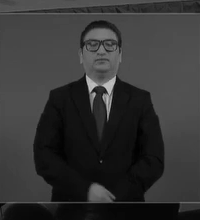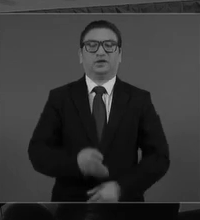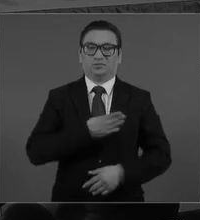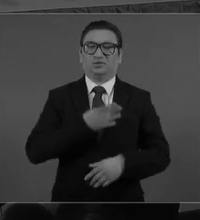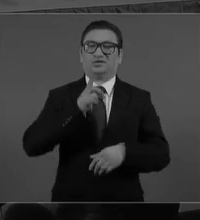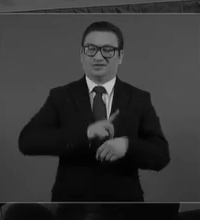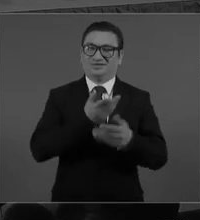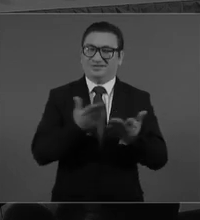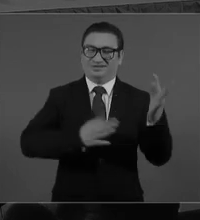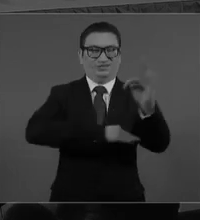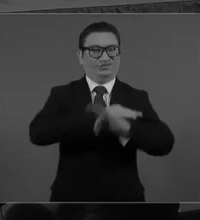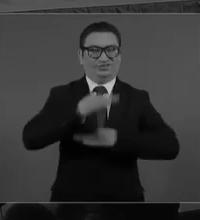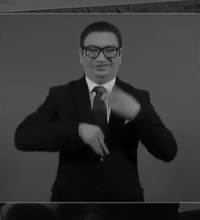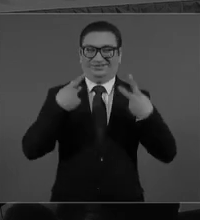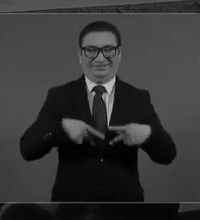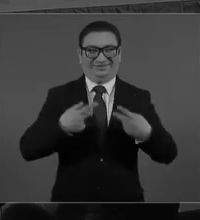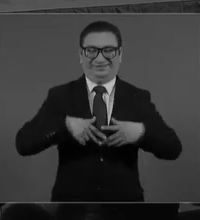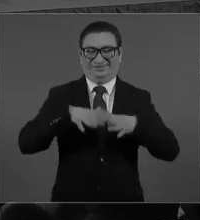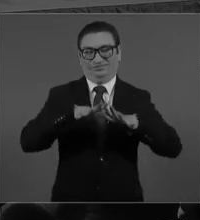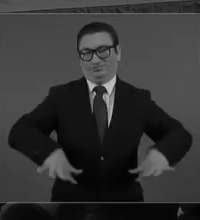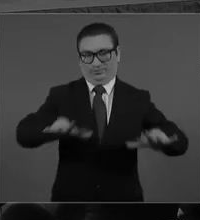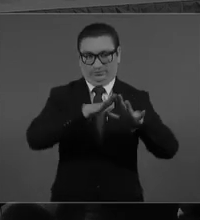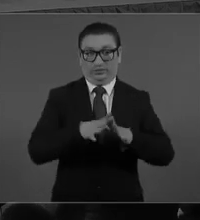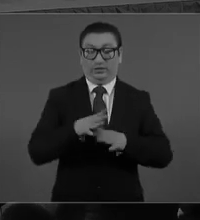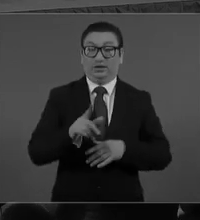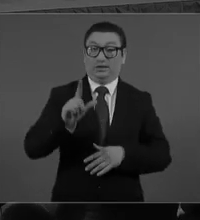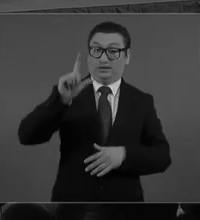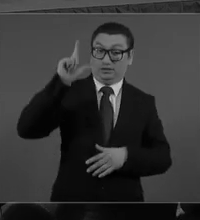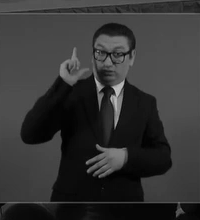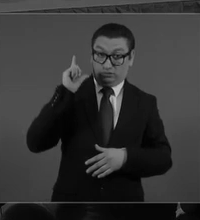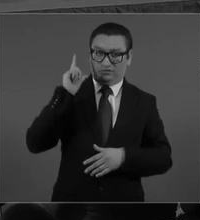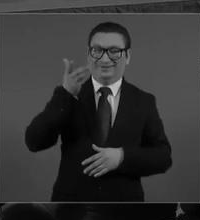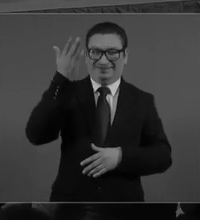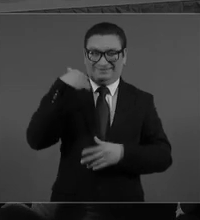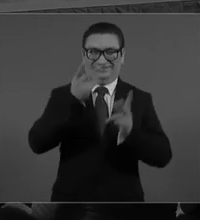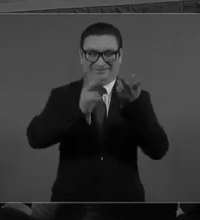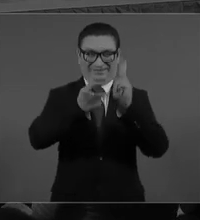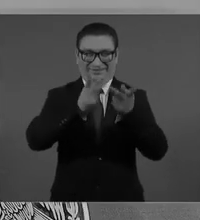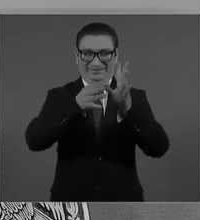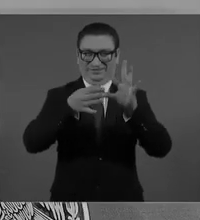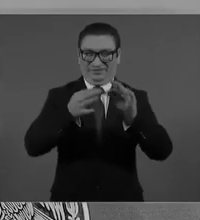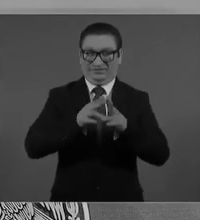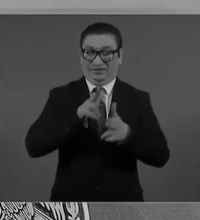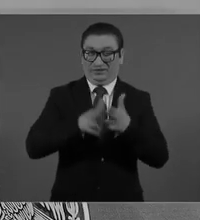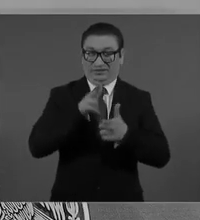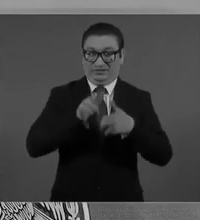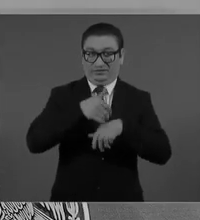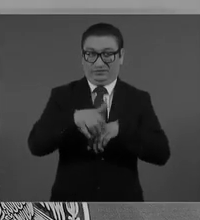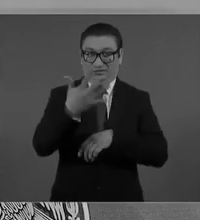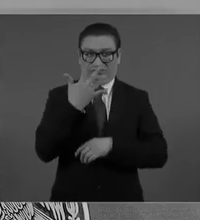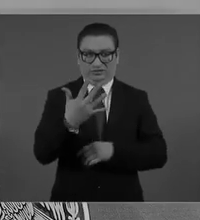Muy buenos días a todos y a todas. El lunes pasado les platicábamos que el Tren 5